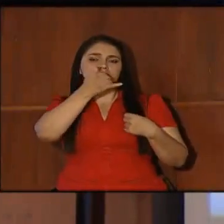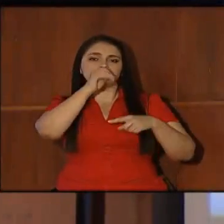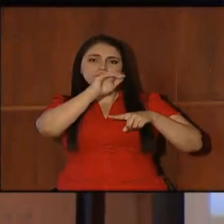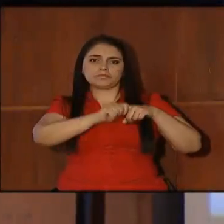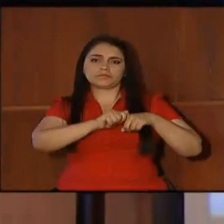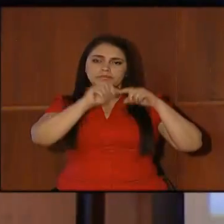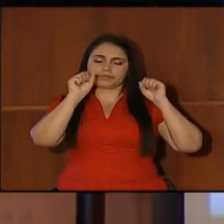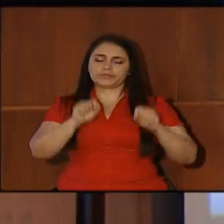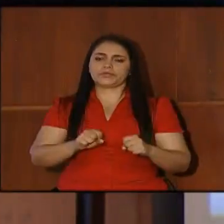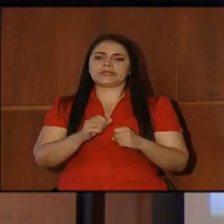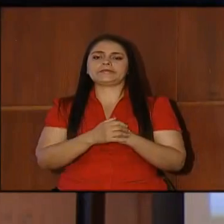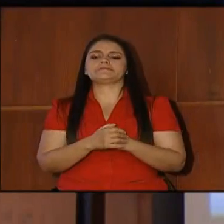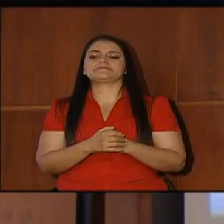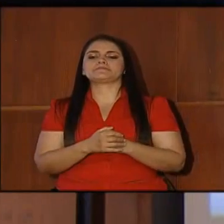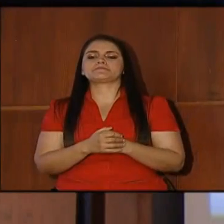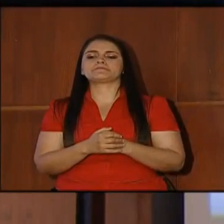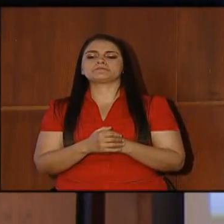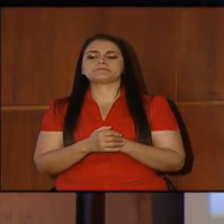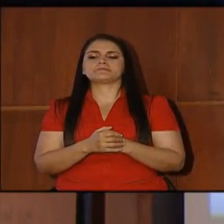donde pueden